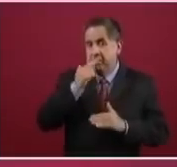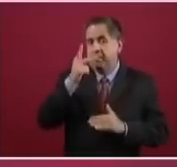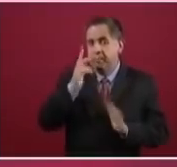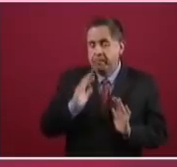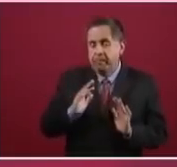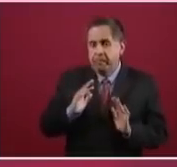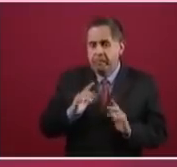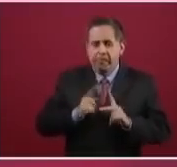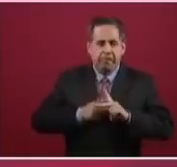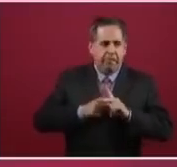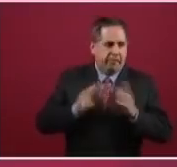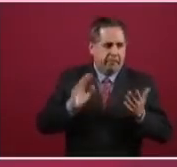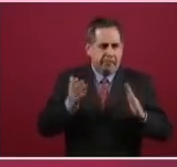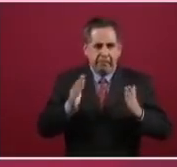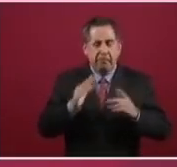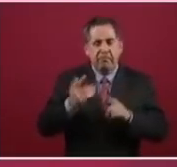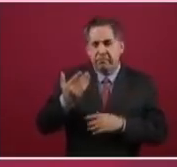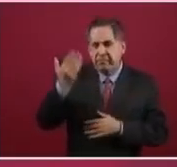en promedio